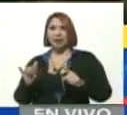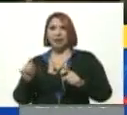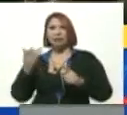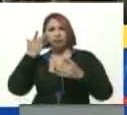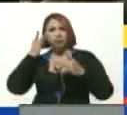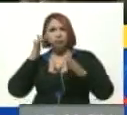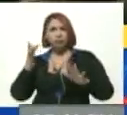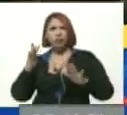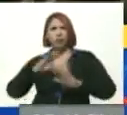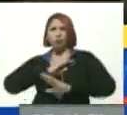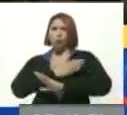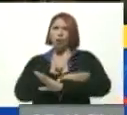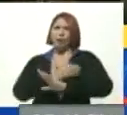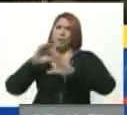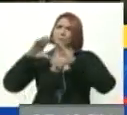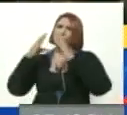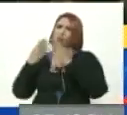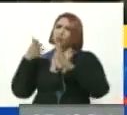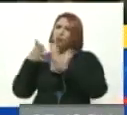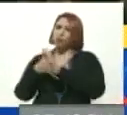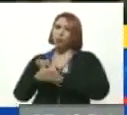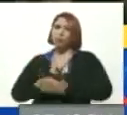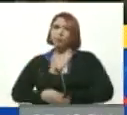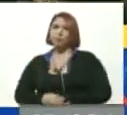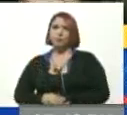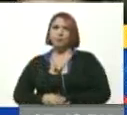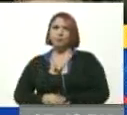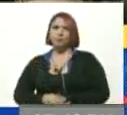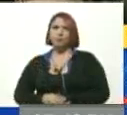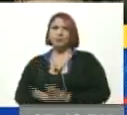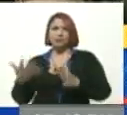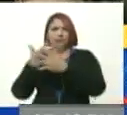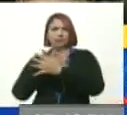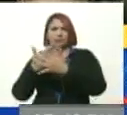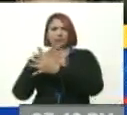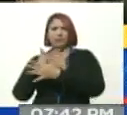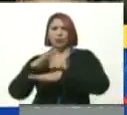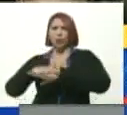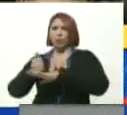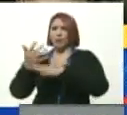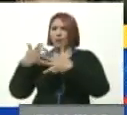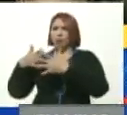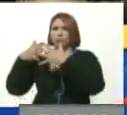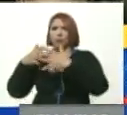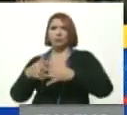posición contundente del mundo respecto a esta tergiversación por parte de Estados Unidos?